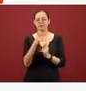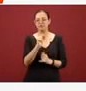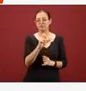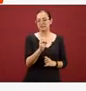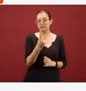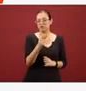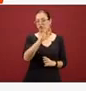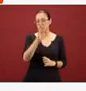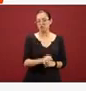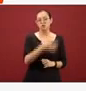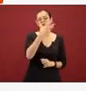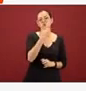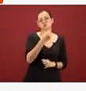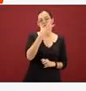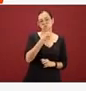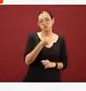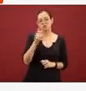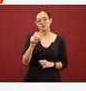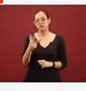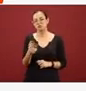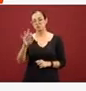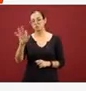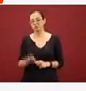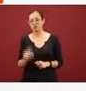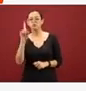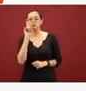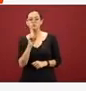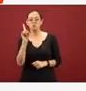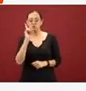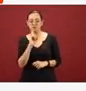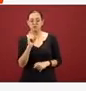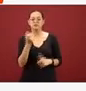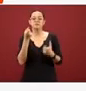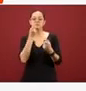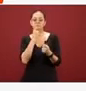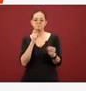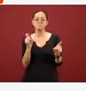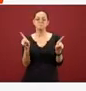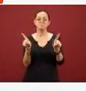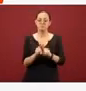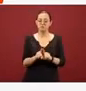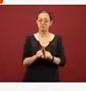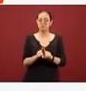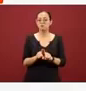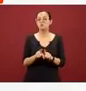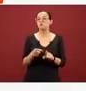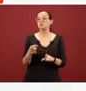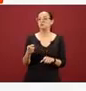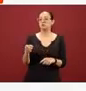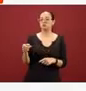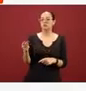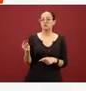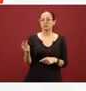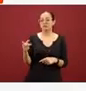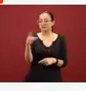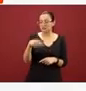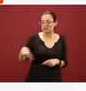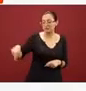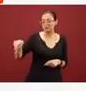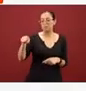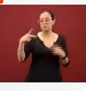sexo masculino, así también como la distribución de cómo demandaron atención médica y en qué estado